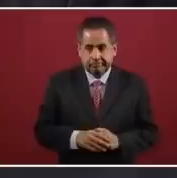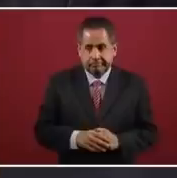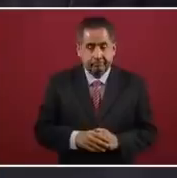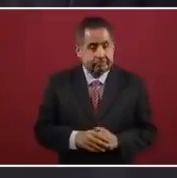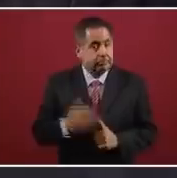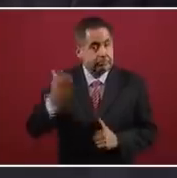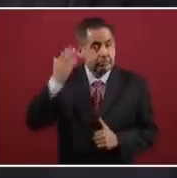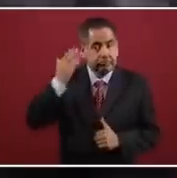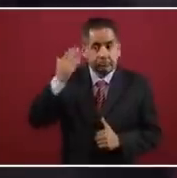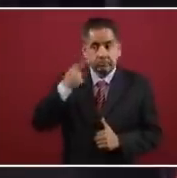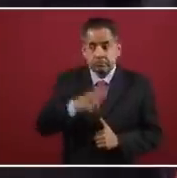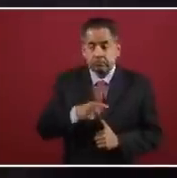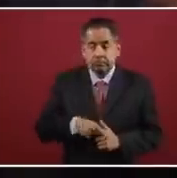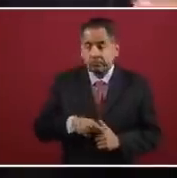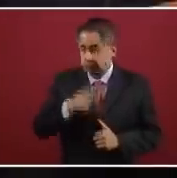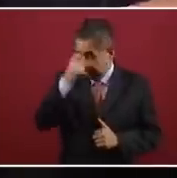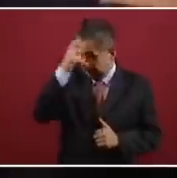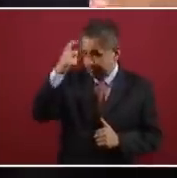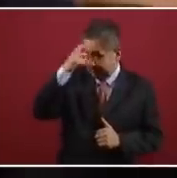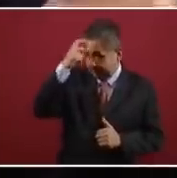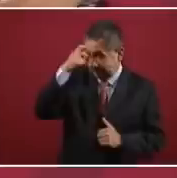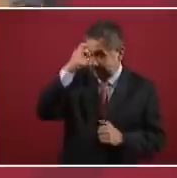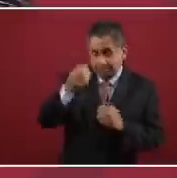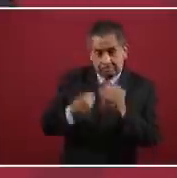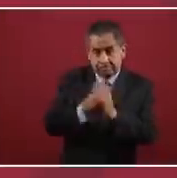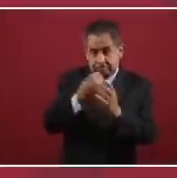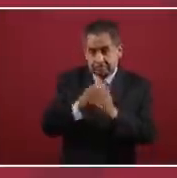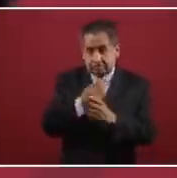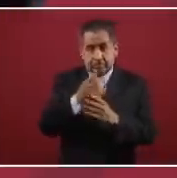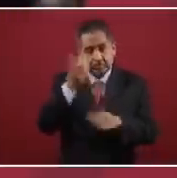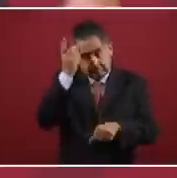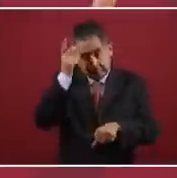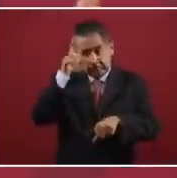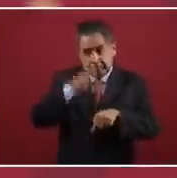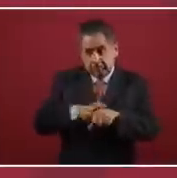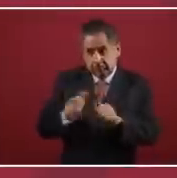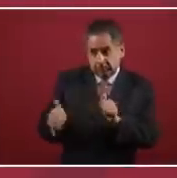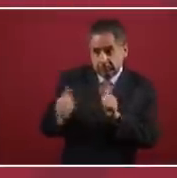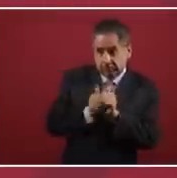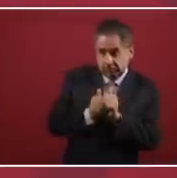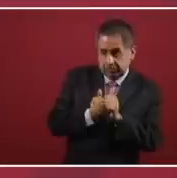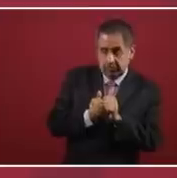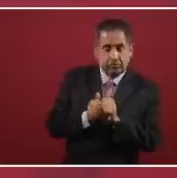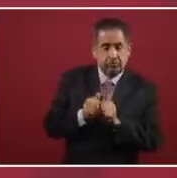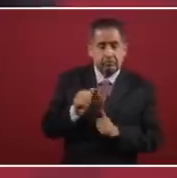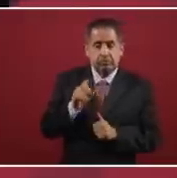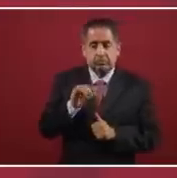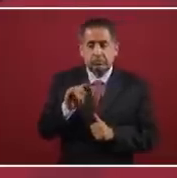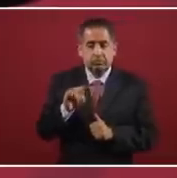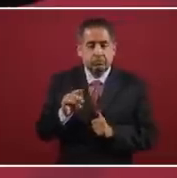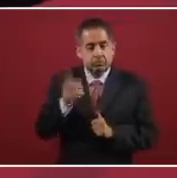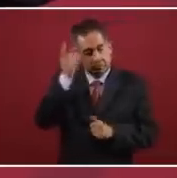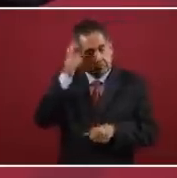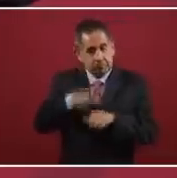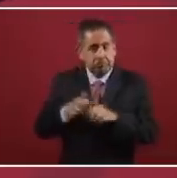se crearon las direcciones adjuntas, pero